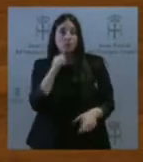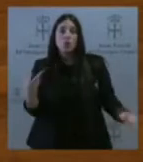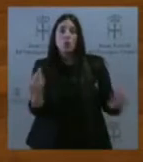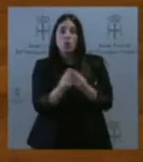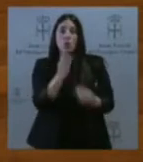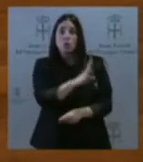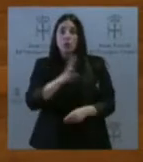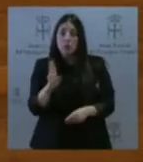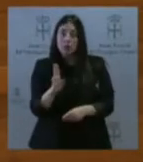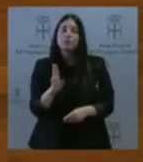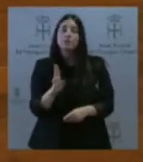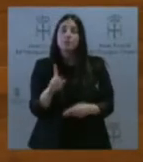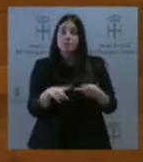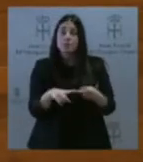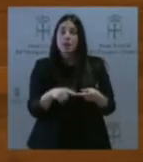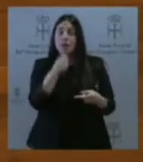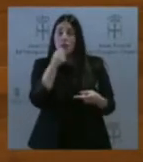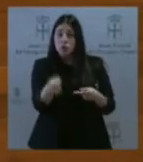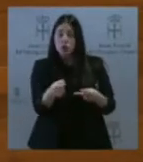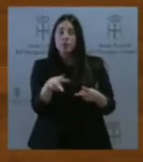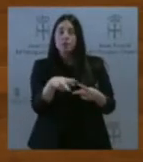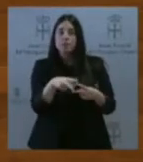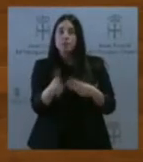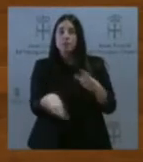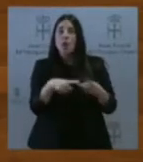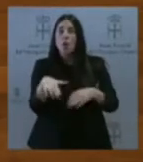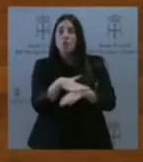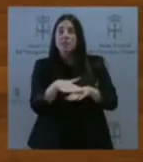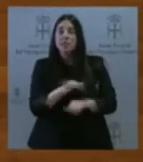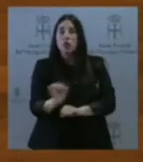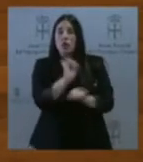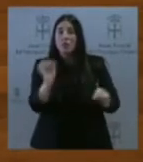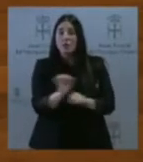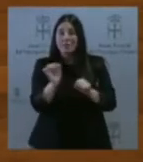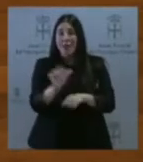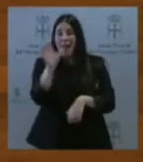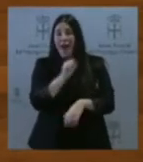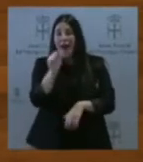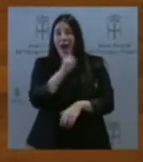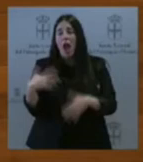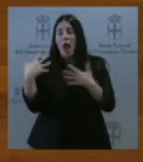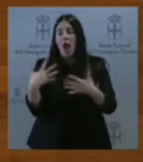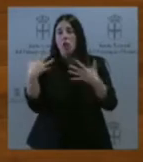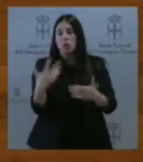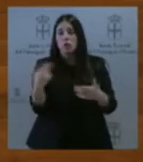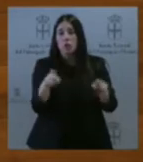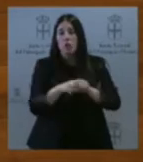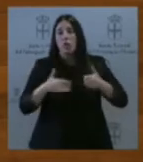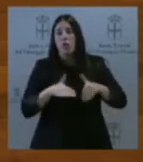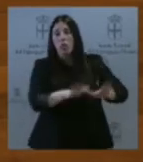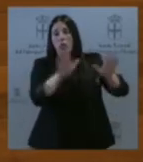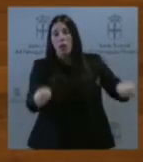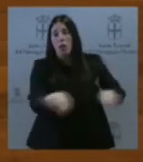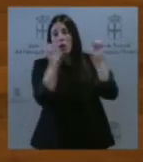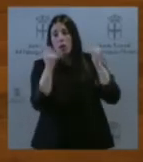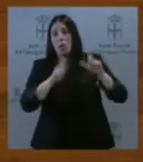FSA y un Ministerio de Defensa que durante décadas ha dejado pudrir el entorno que nos ocupa. Esta improbable alianza institucional